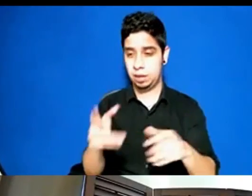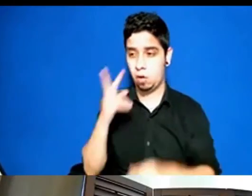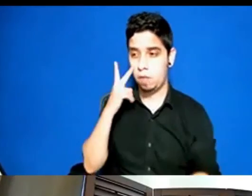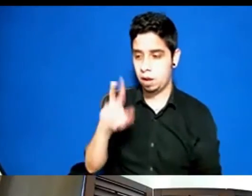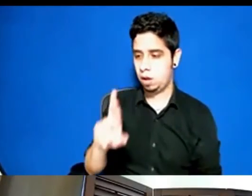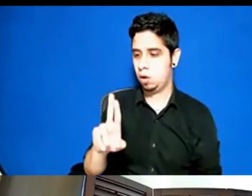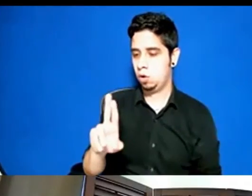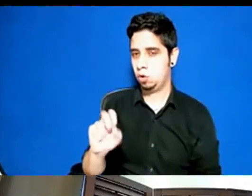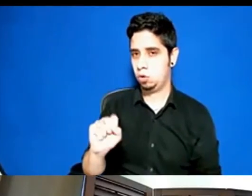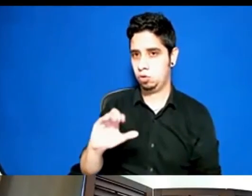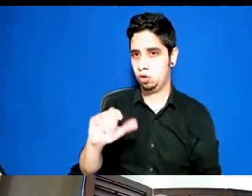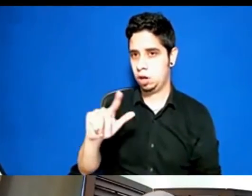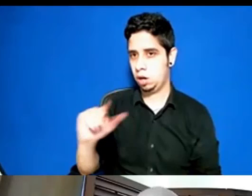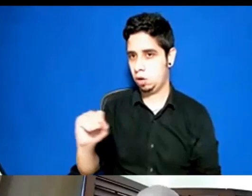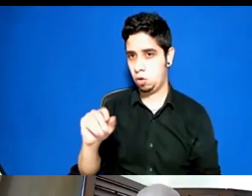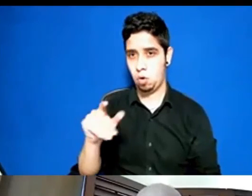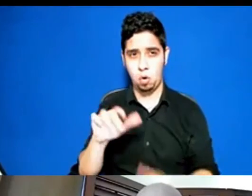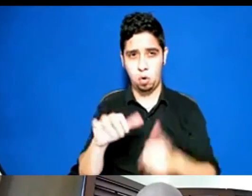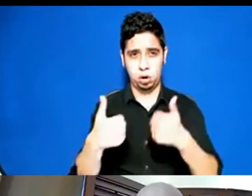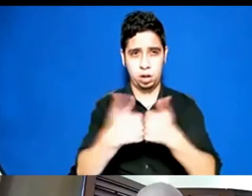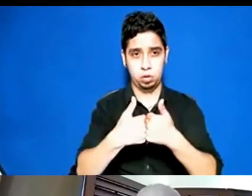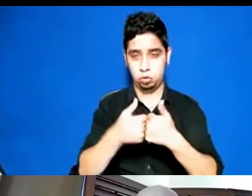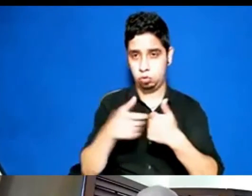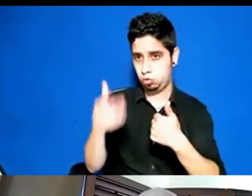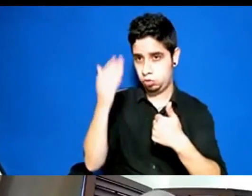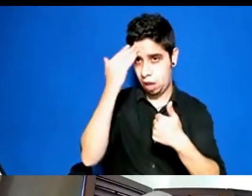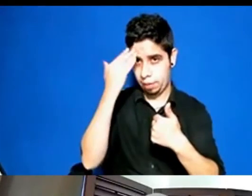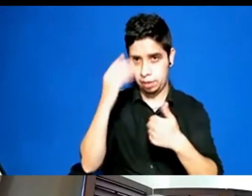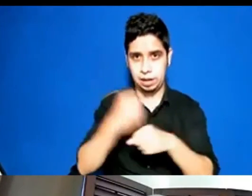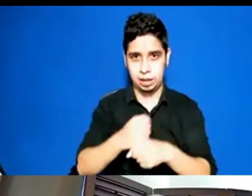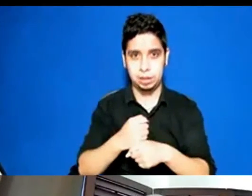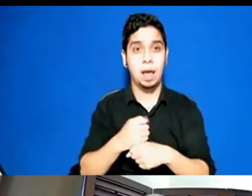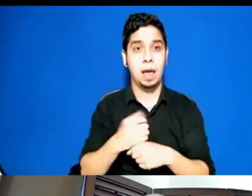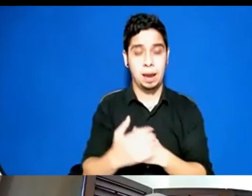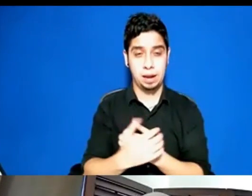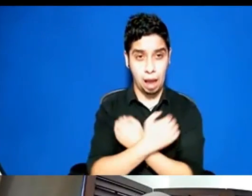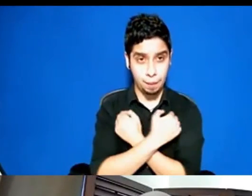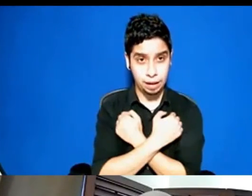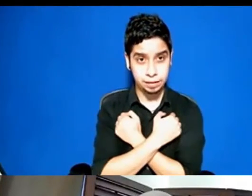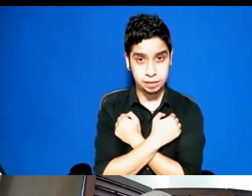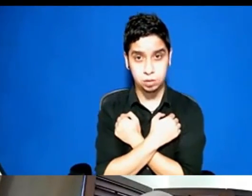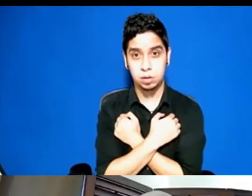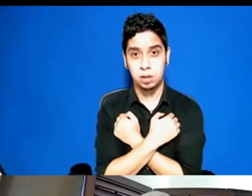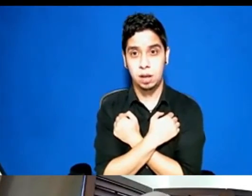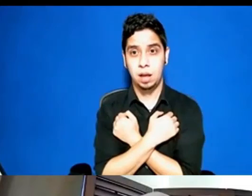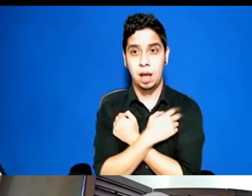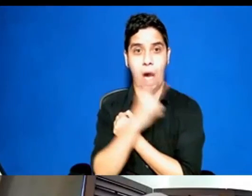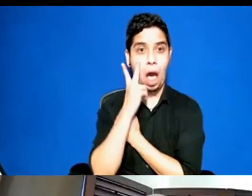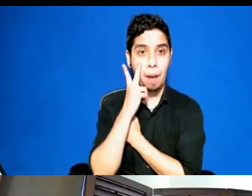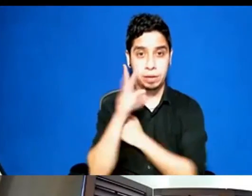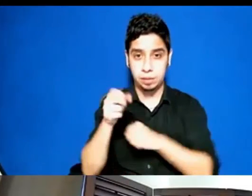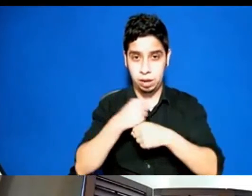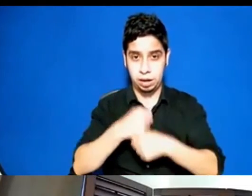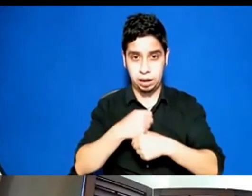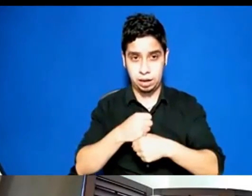reto, mira a ver si tú, ¿verdad? Según cómo tú haces el abracito, ¿verdad? El abracito. Vamos a ver tortuga. Qué hacemos con una tortuguita. No